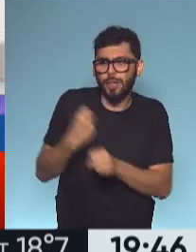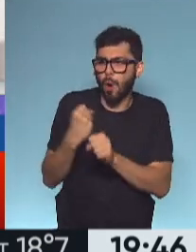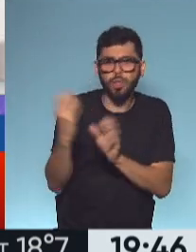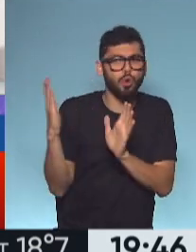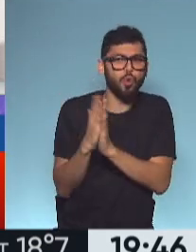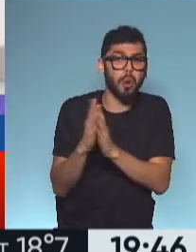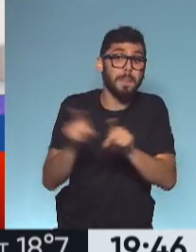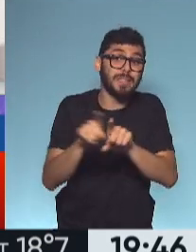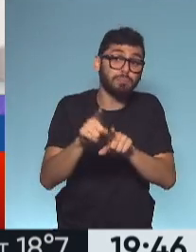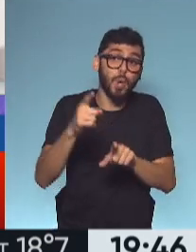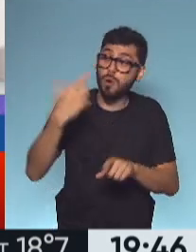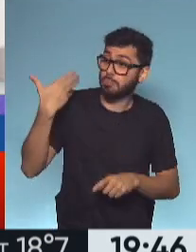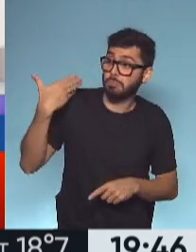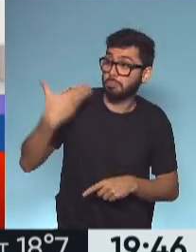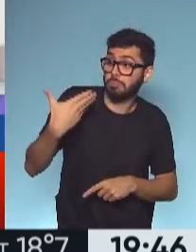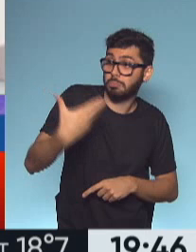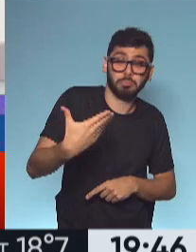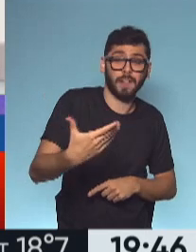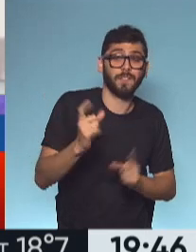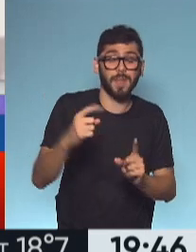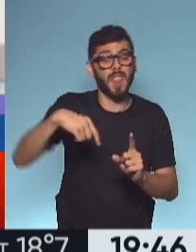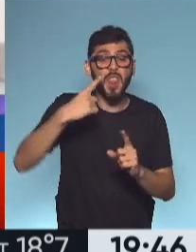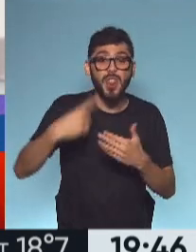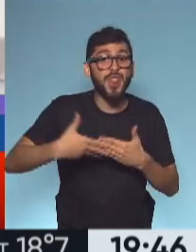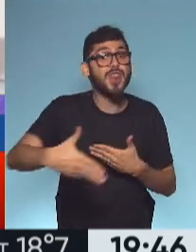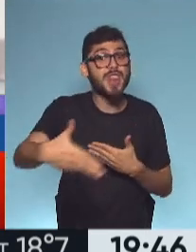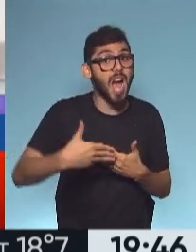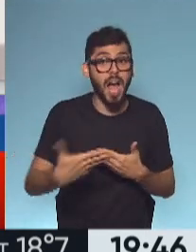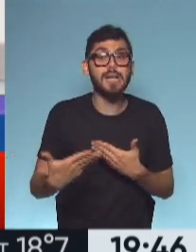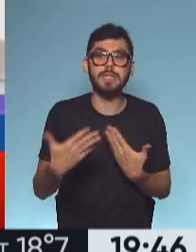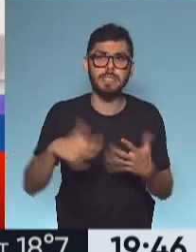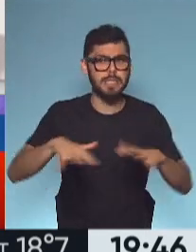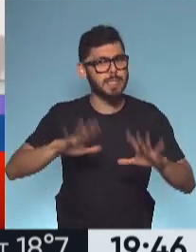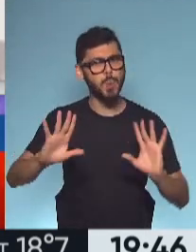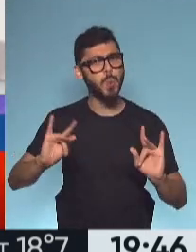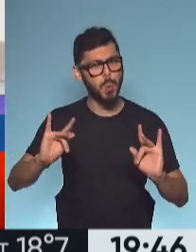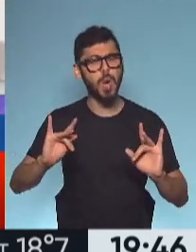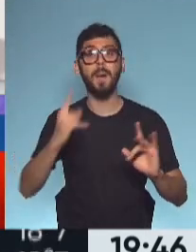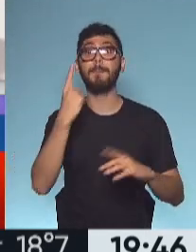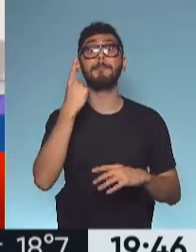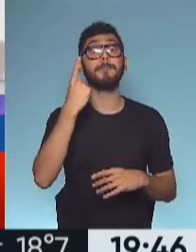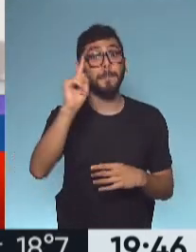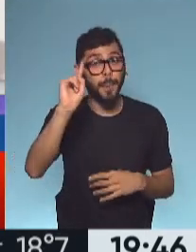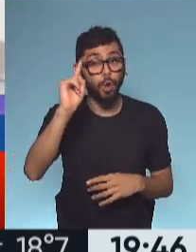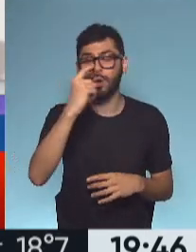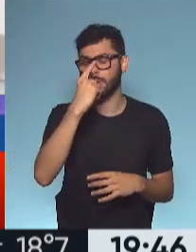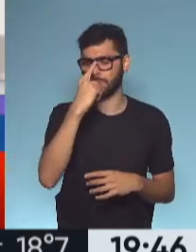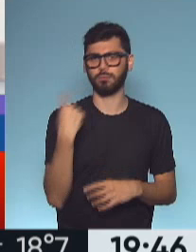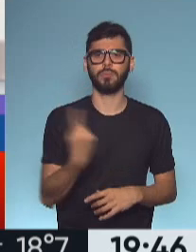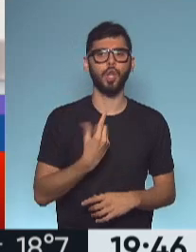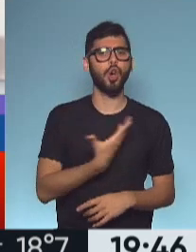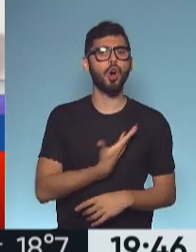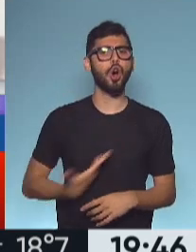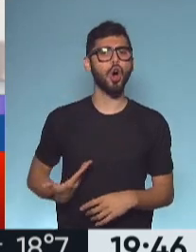él, como lo venimos haciendo en estos días, que siguen siendo días de enorme complejidad, pero sí creemos como gobierno que en